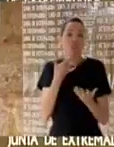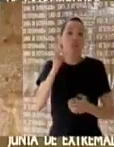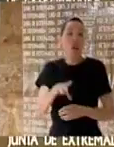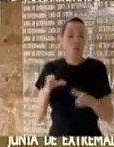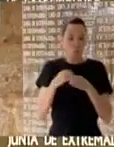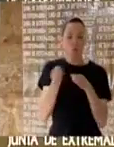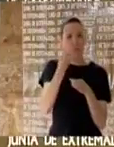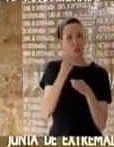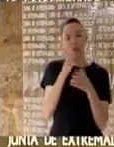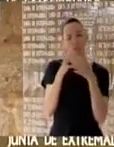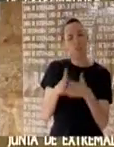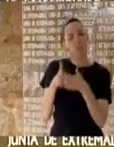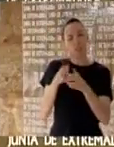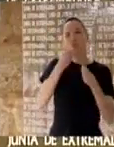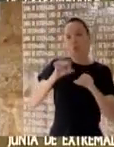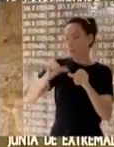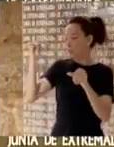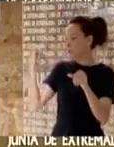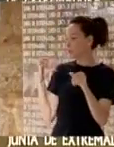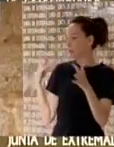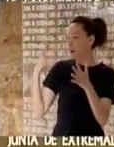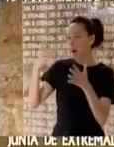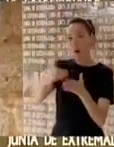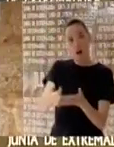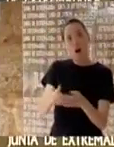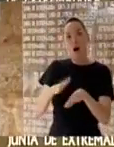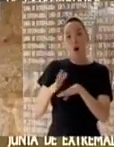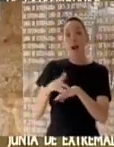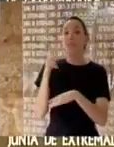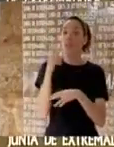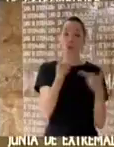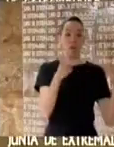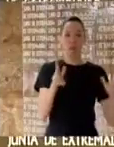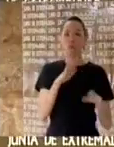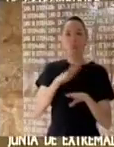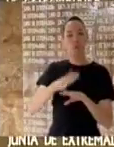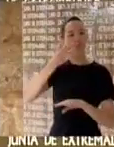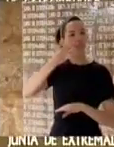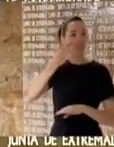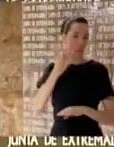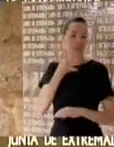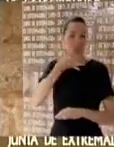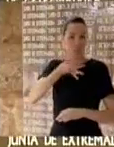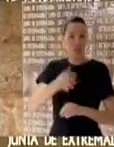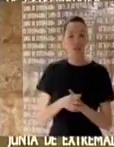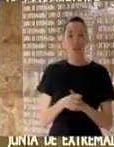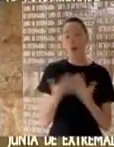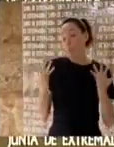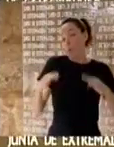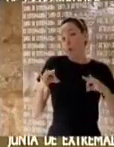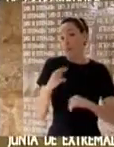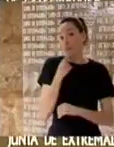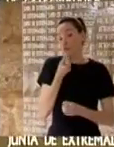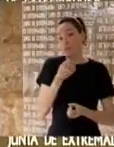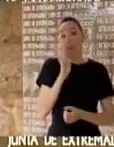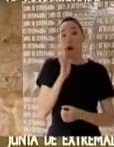peleado hoy mucho a lo largo de su historia para que esos derechos y libertades fueran una realidad en nuestra Constitución, pues lógicamente en un ejercicio de coherencia lo que hacemos